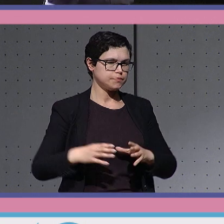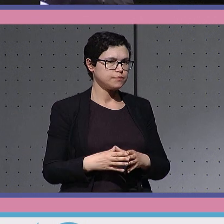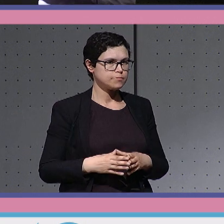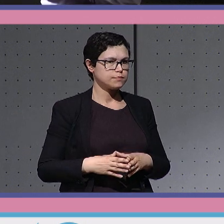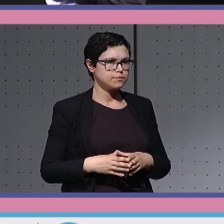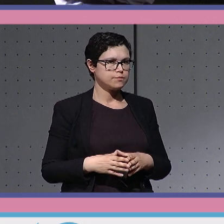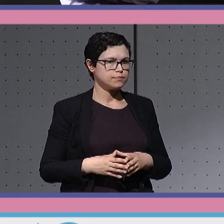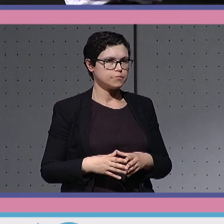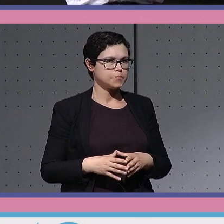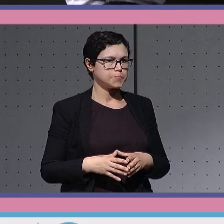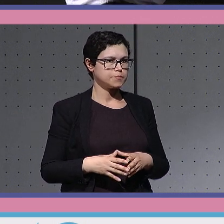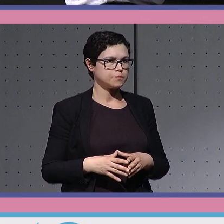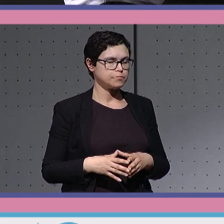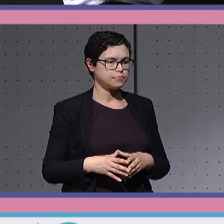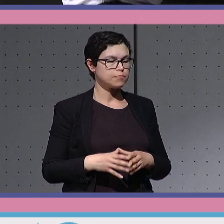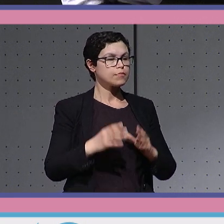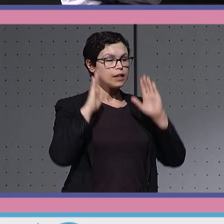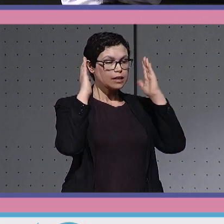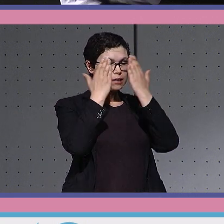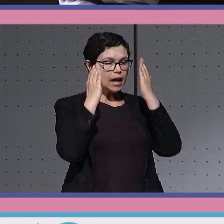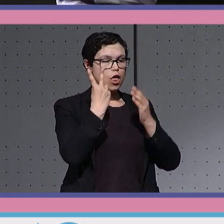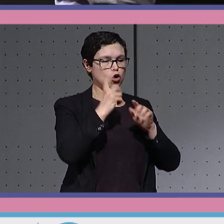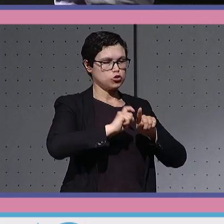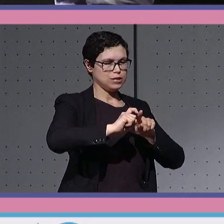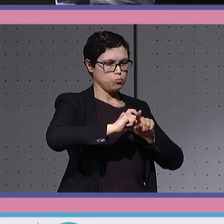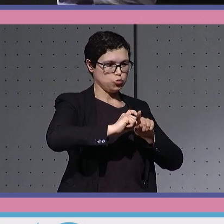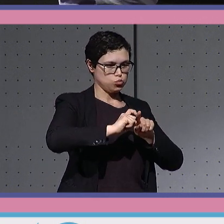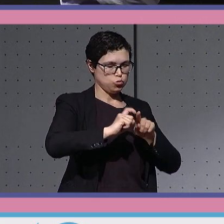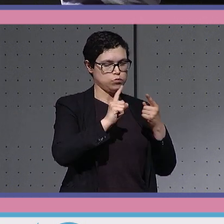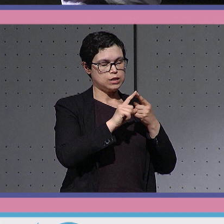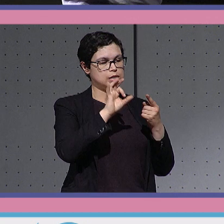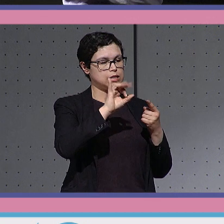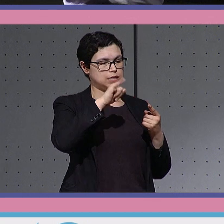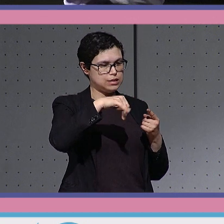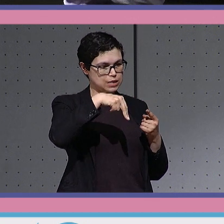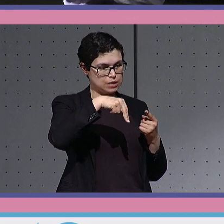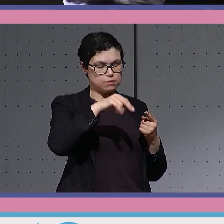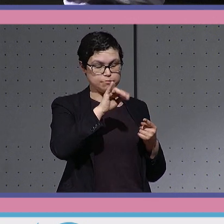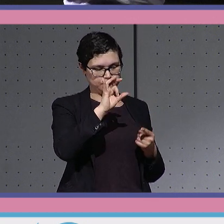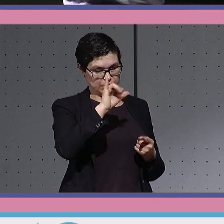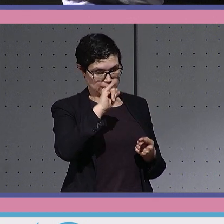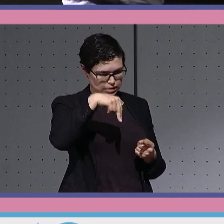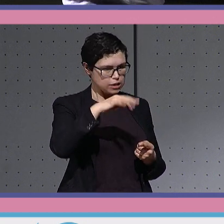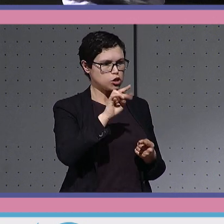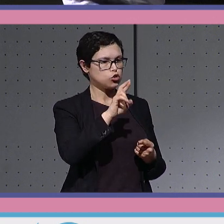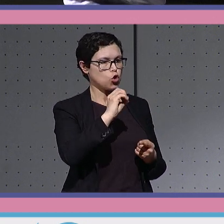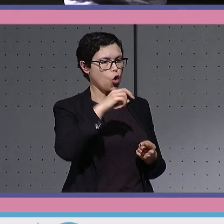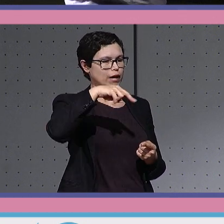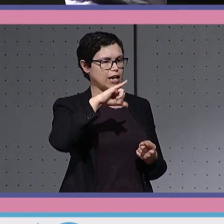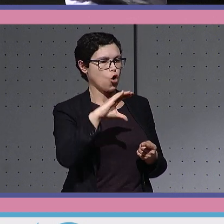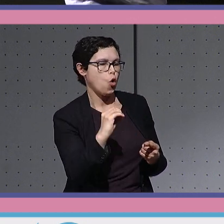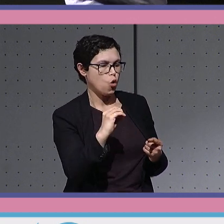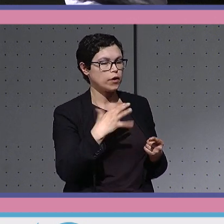Hay dos tipos un poco distintos de TEA. El TEA sindrómico, donde la variación rara funcional, un